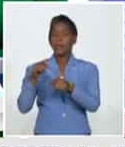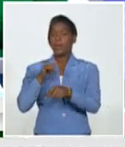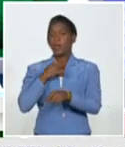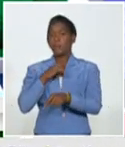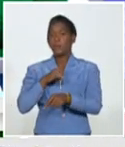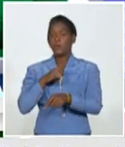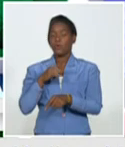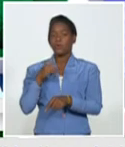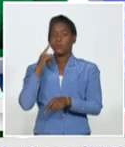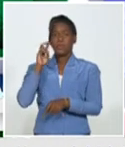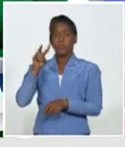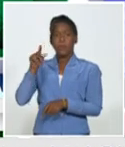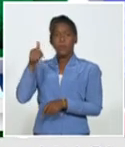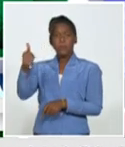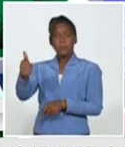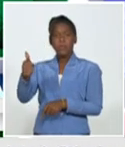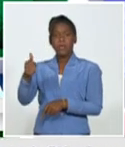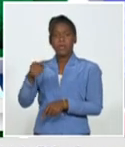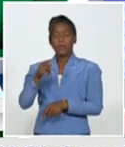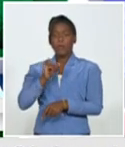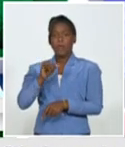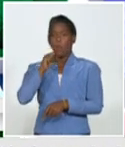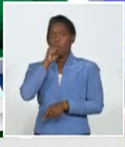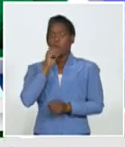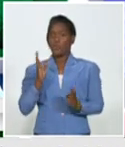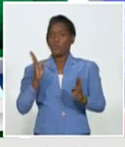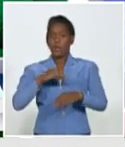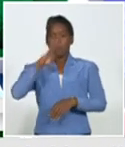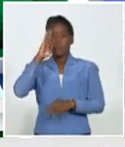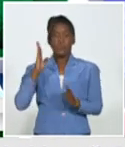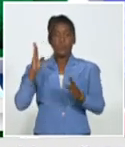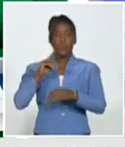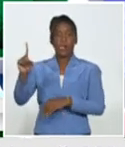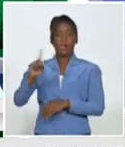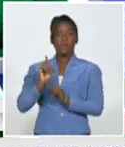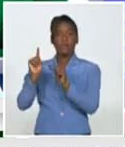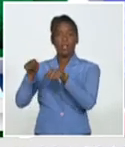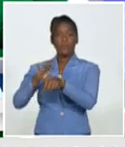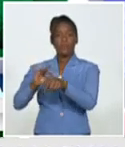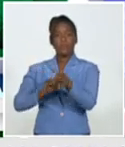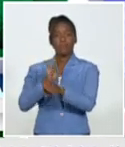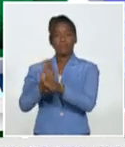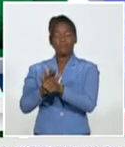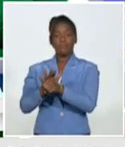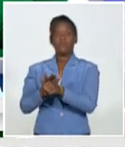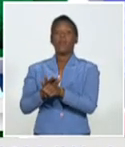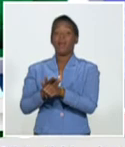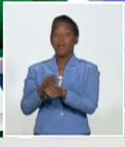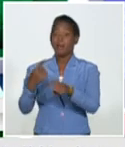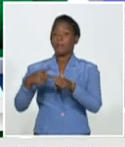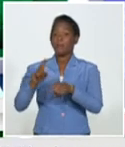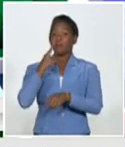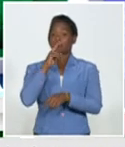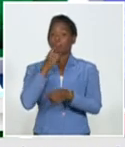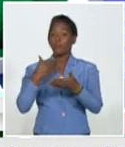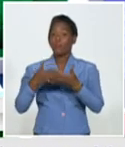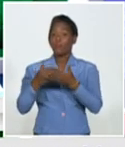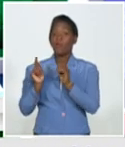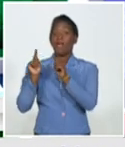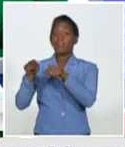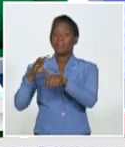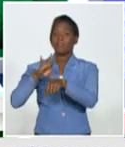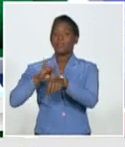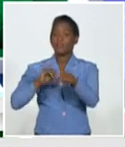de asintomáticos que se diagnostican en el momento de hacer el PCR, y que se hace el